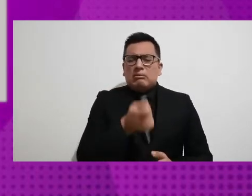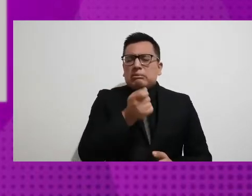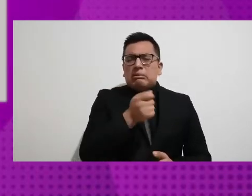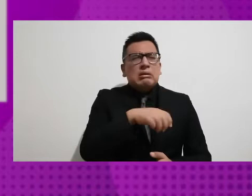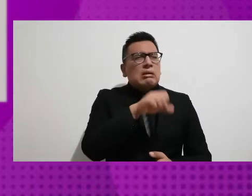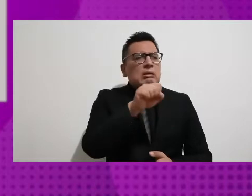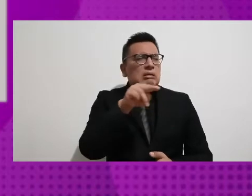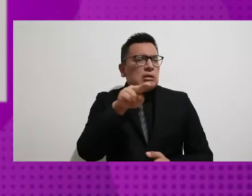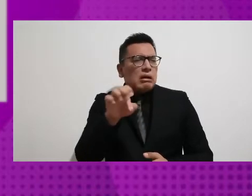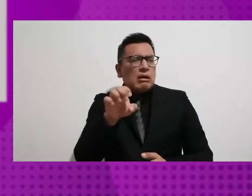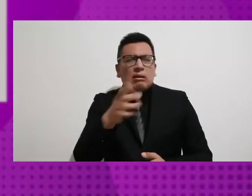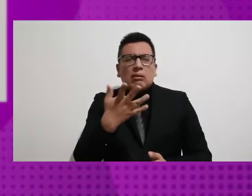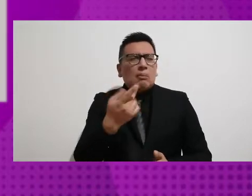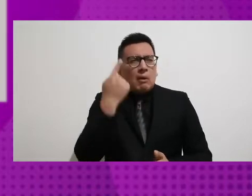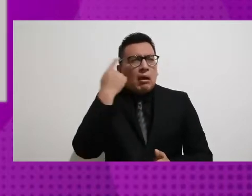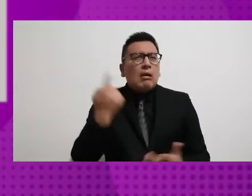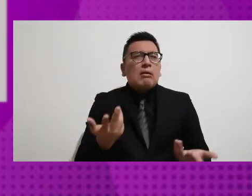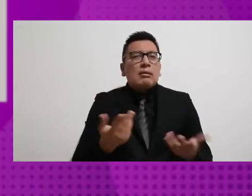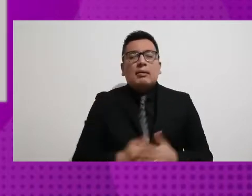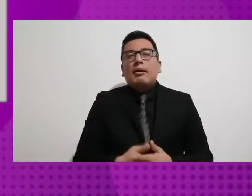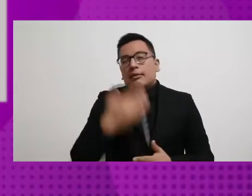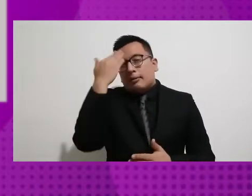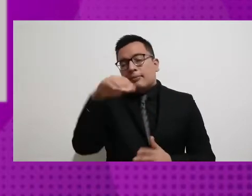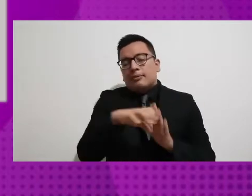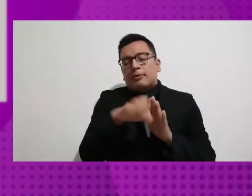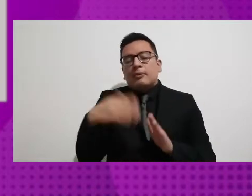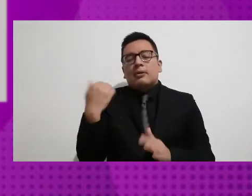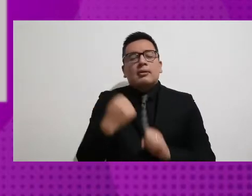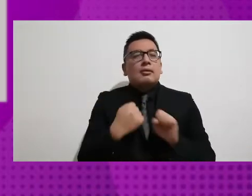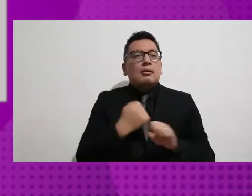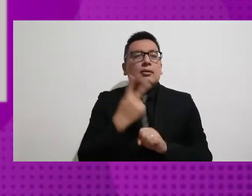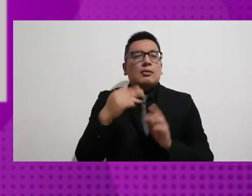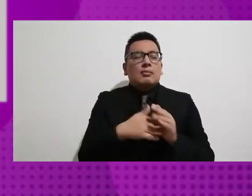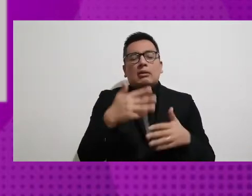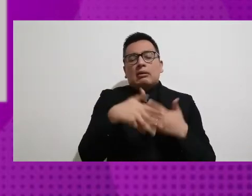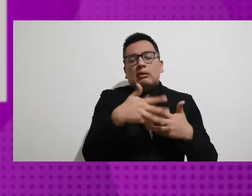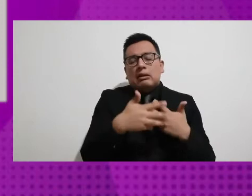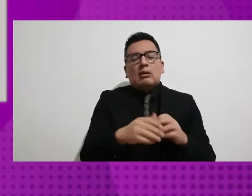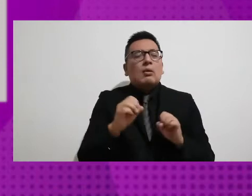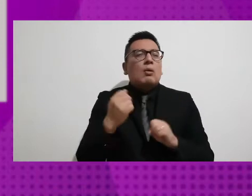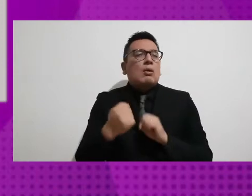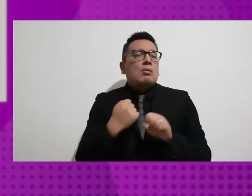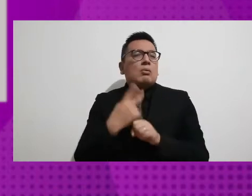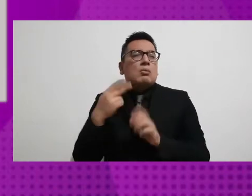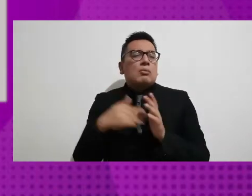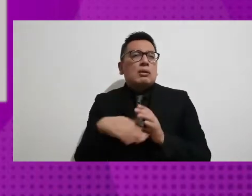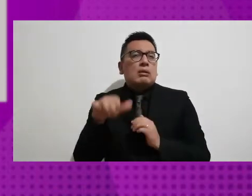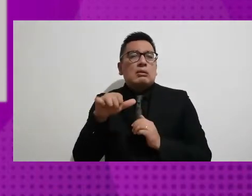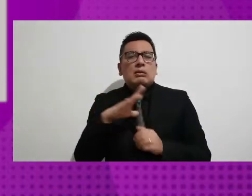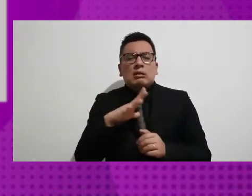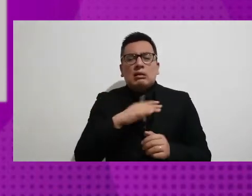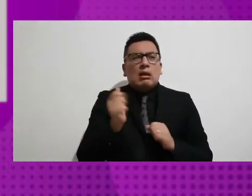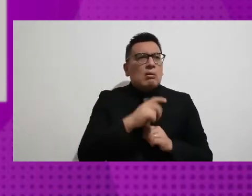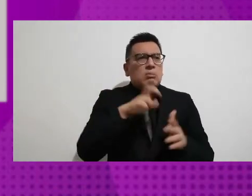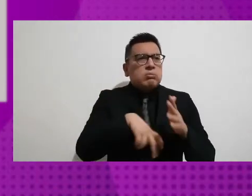ha funcionado? Bueno, en un principio, evidentemente, en las elecciones de 2015, tal vez 2016, pues hubo